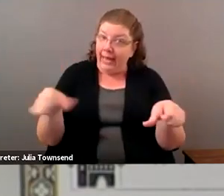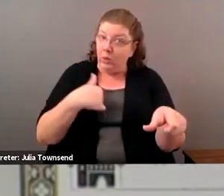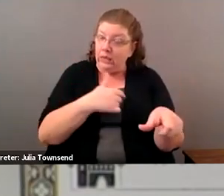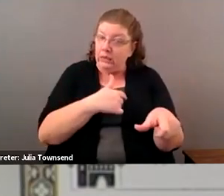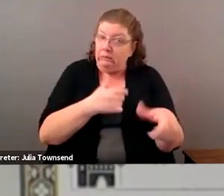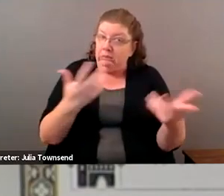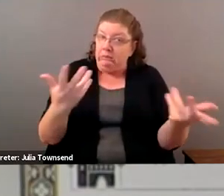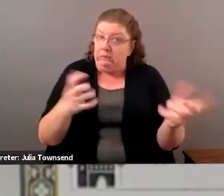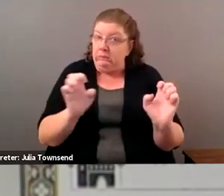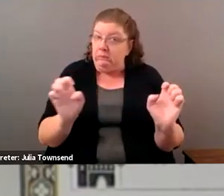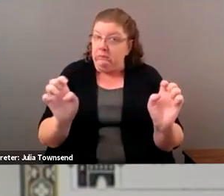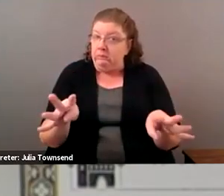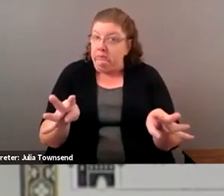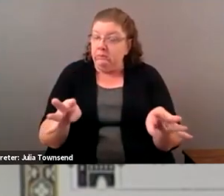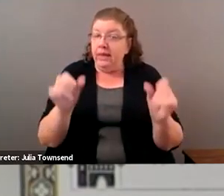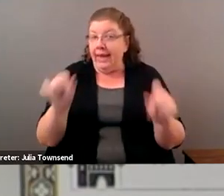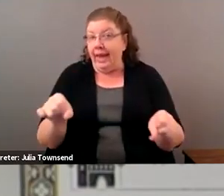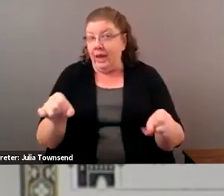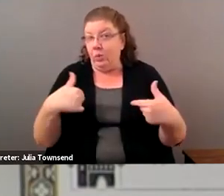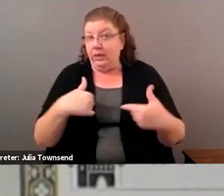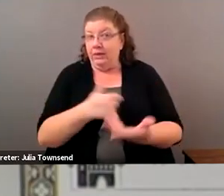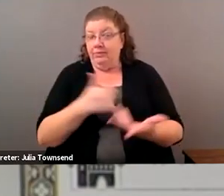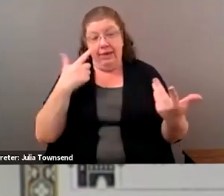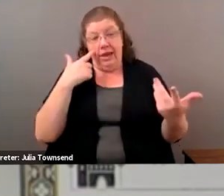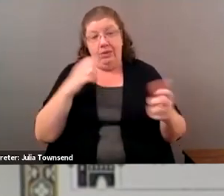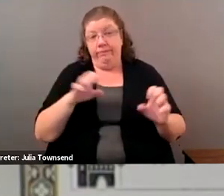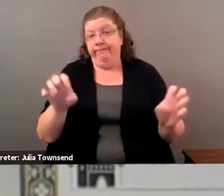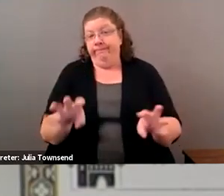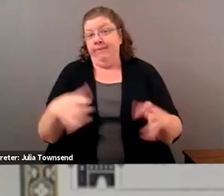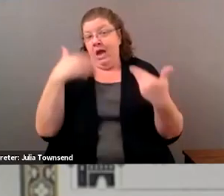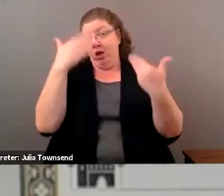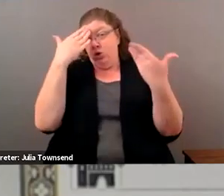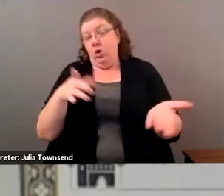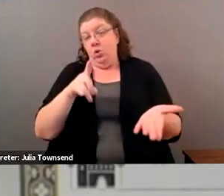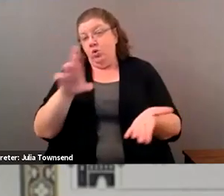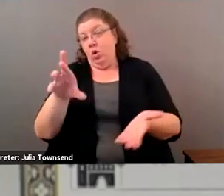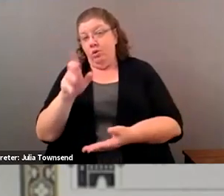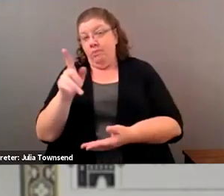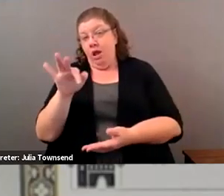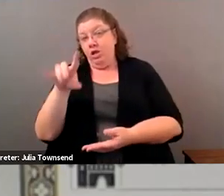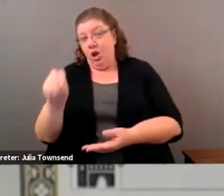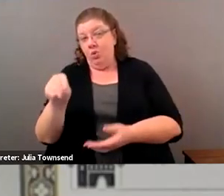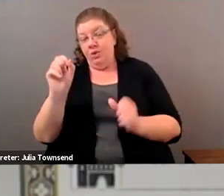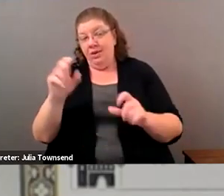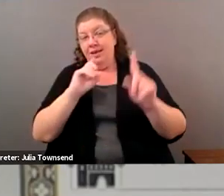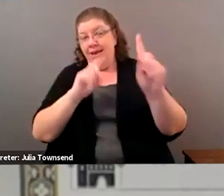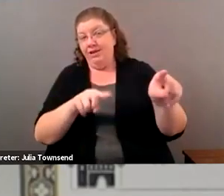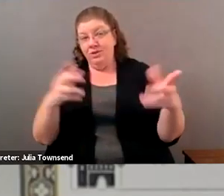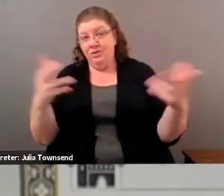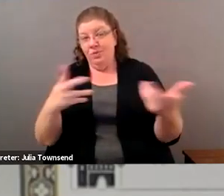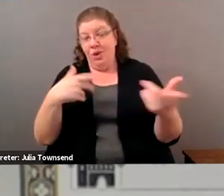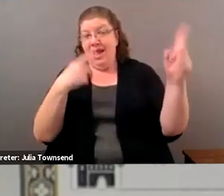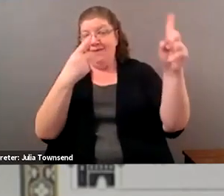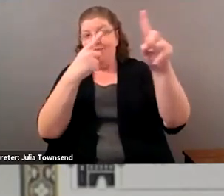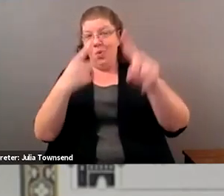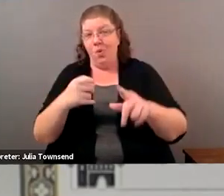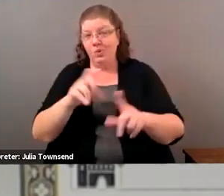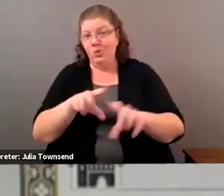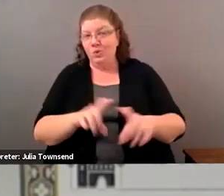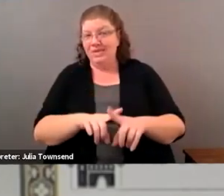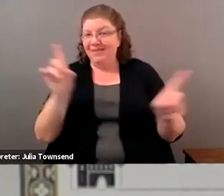en algún momento no sé doctora maldonado es algo que quiera responder usted sé que tenemos metas para hacer en forma